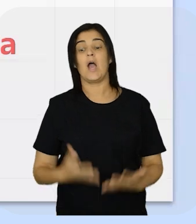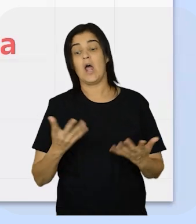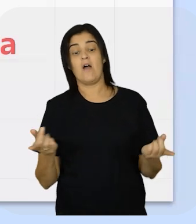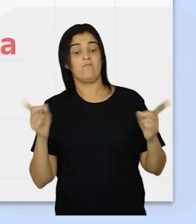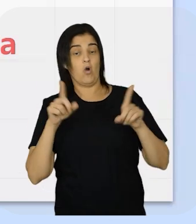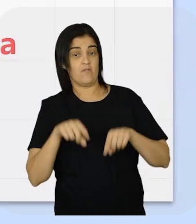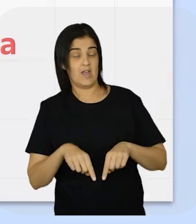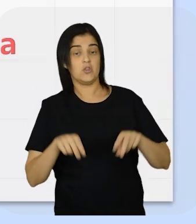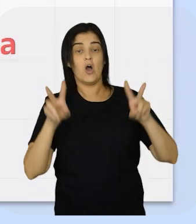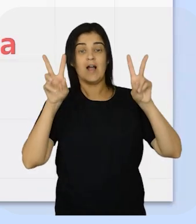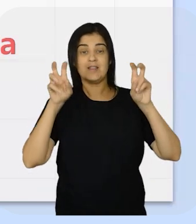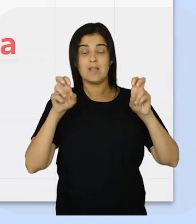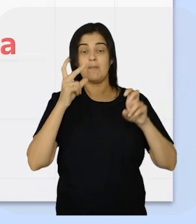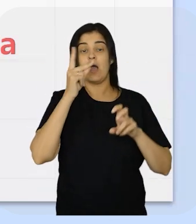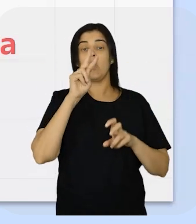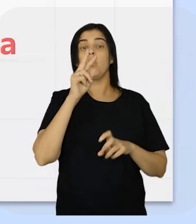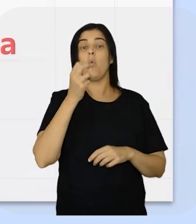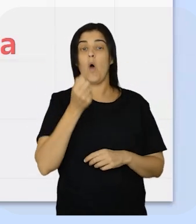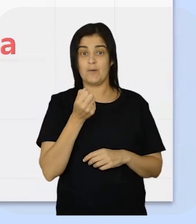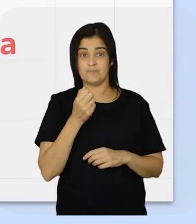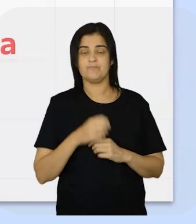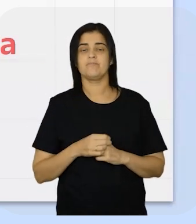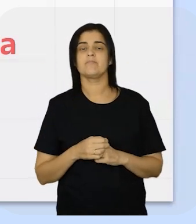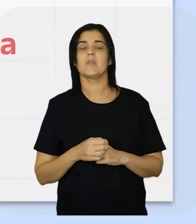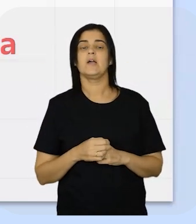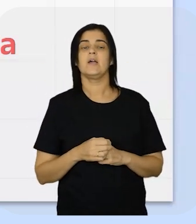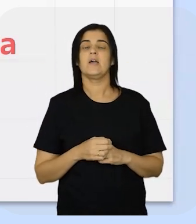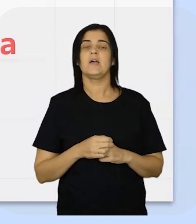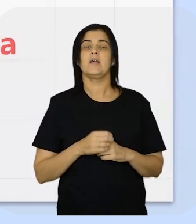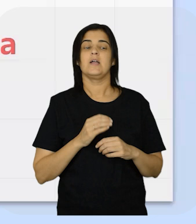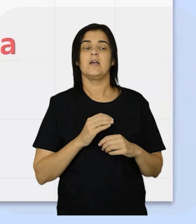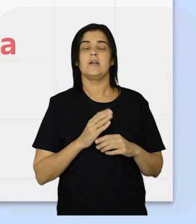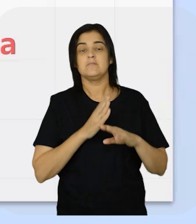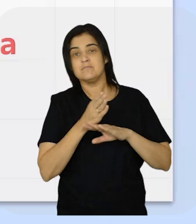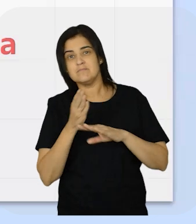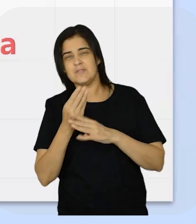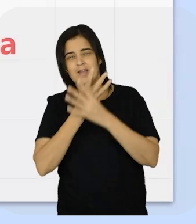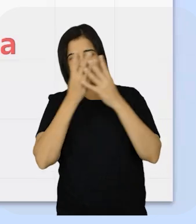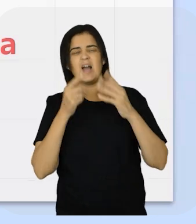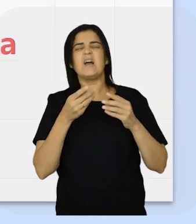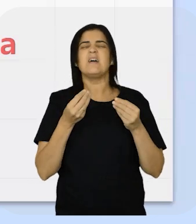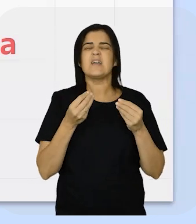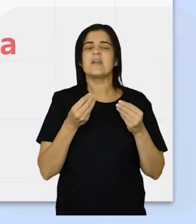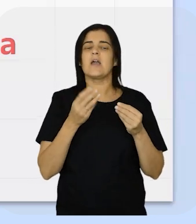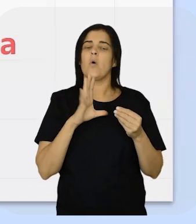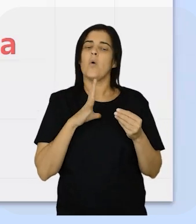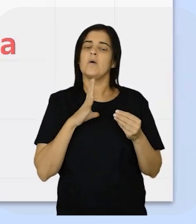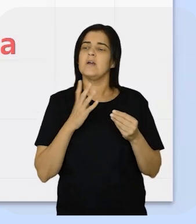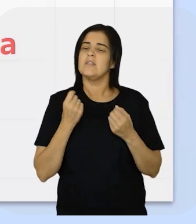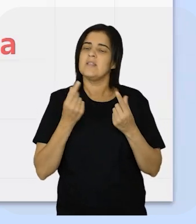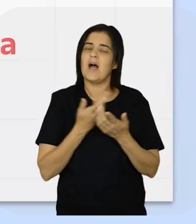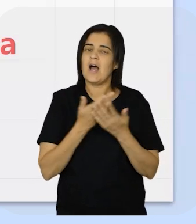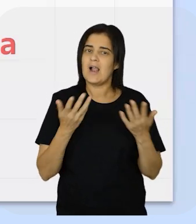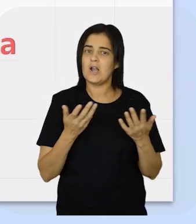Volviendo al tema del DUA, yo creo que el DUA también hace o produce algo que es muy importante.